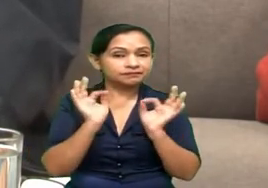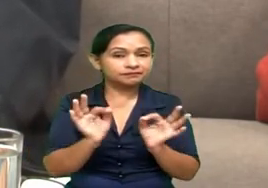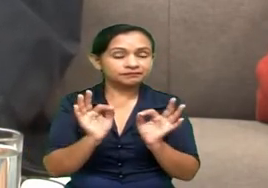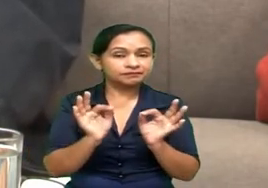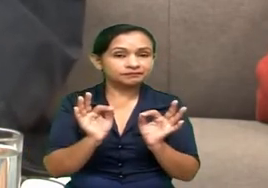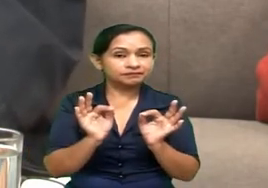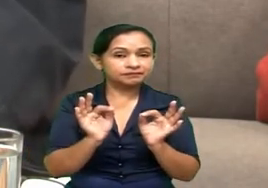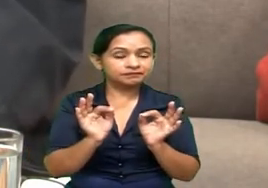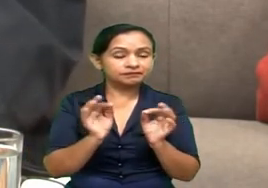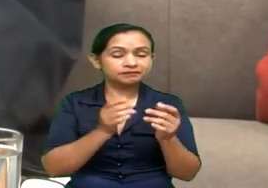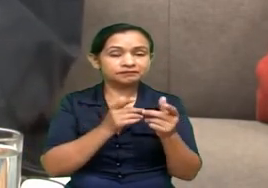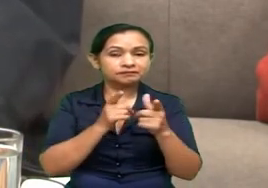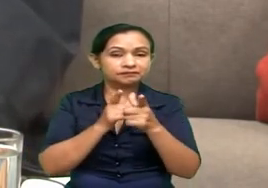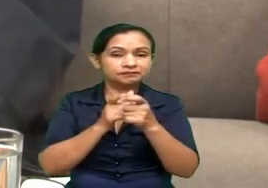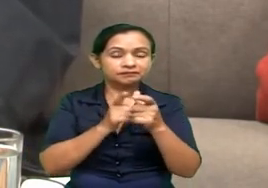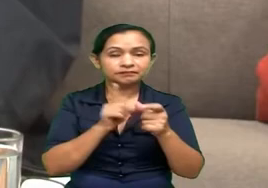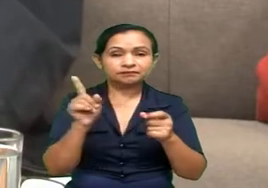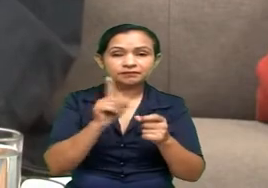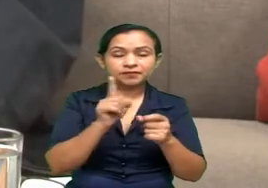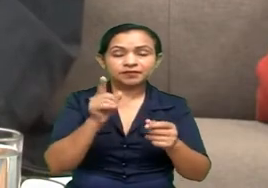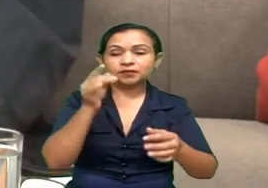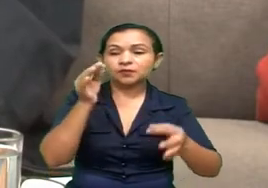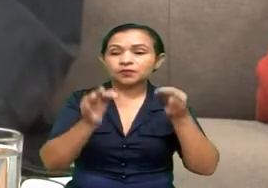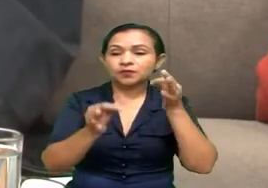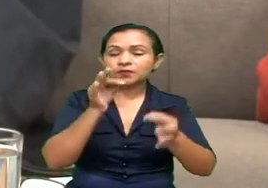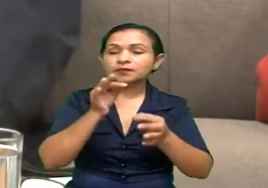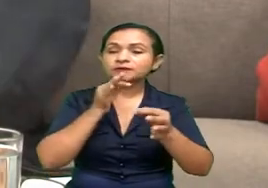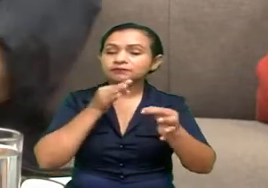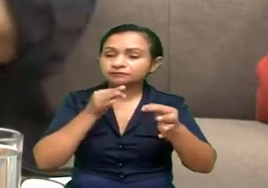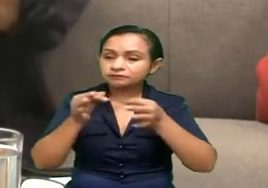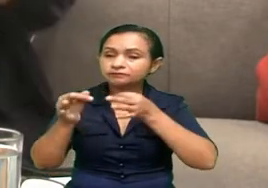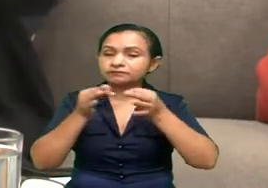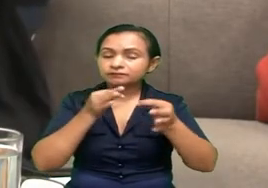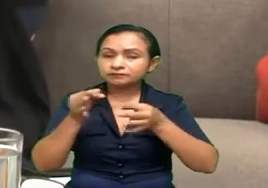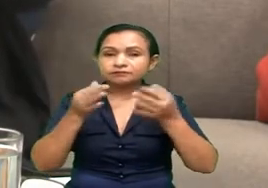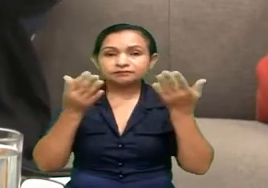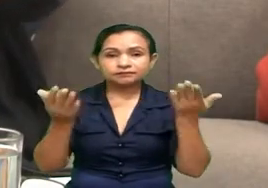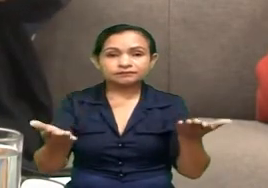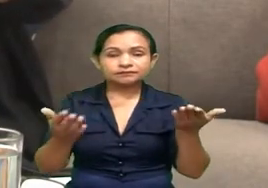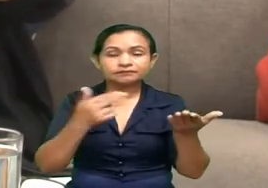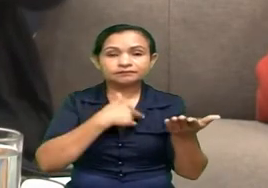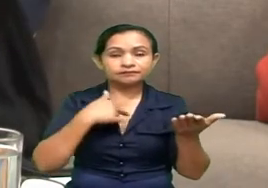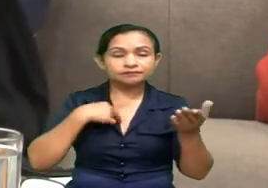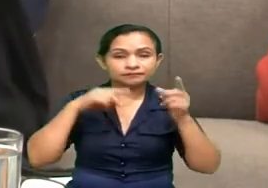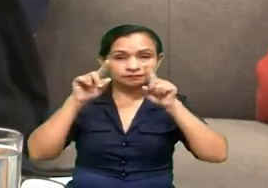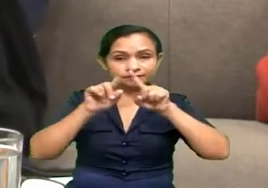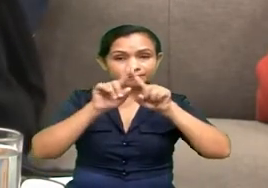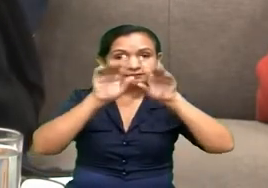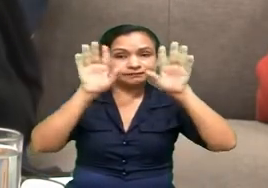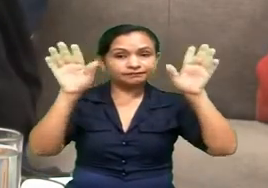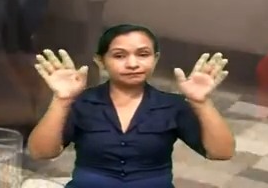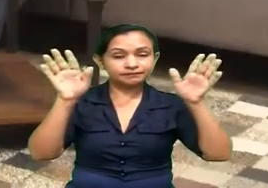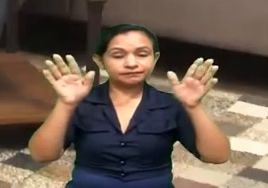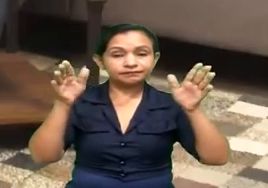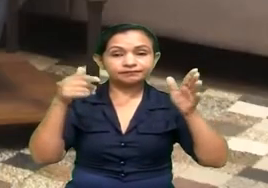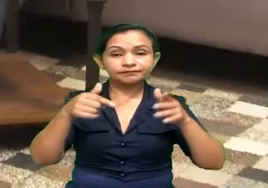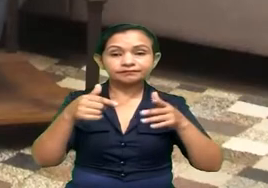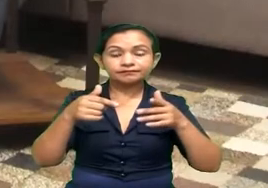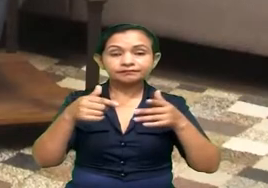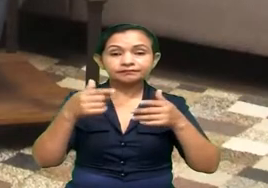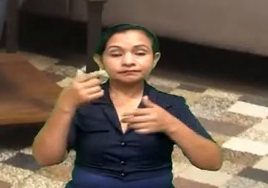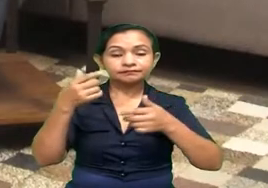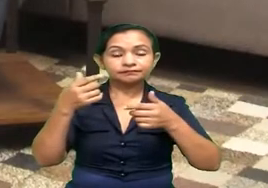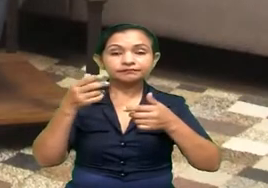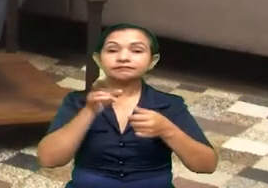armas, las hemos ventilado en tribunales internacionales. El ejemplo más claro es el territorio en litigio